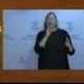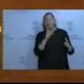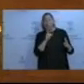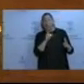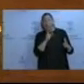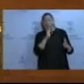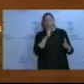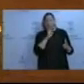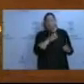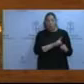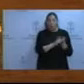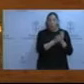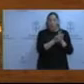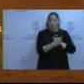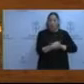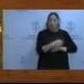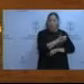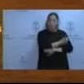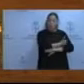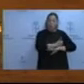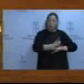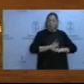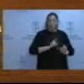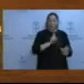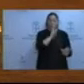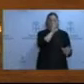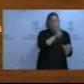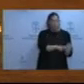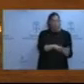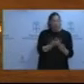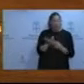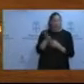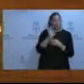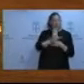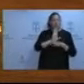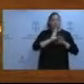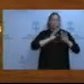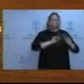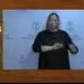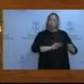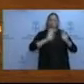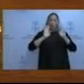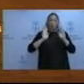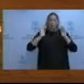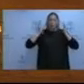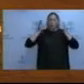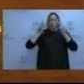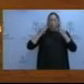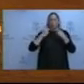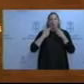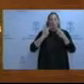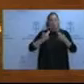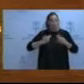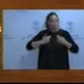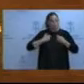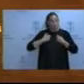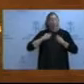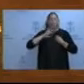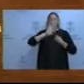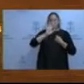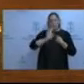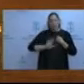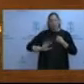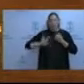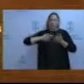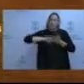Ciudadanos, simplemente por informarle que su representante en el Congreso de los Diputados, y creo que candidato otra vez en Asturias, estuvo en contra de un plan